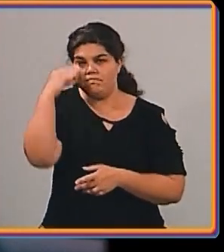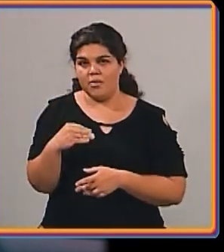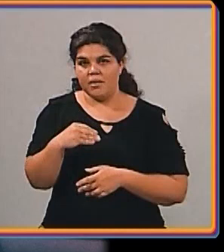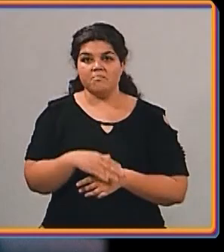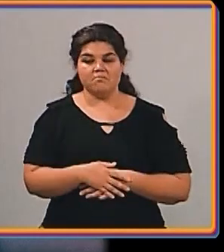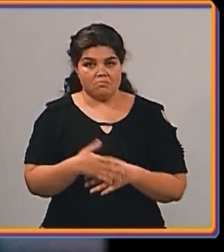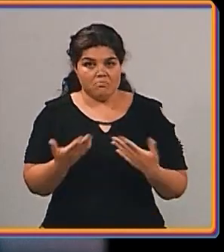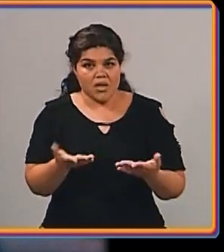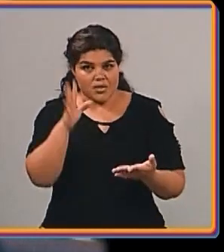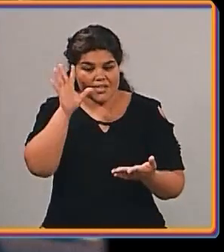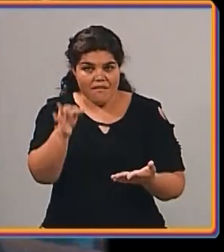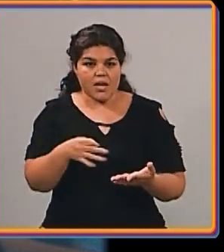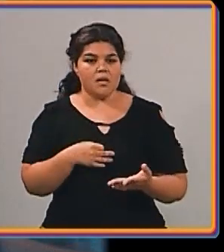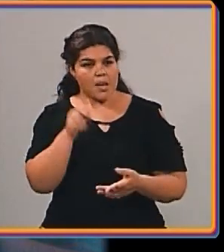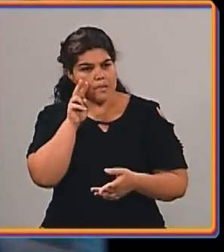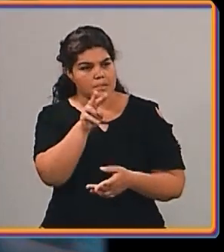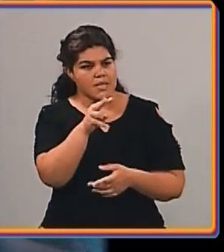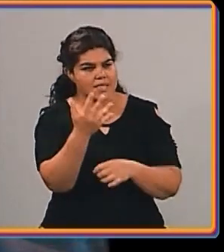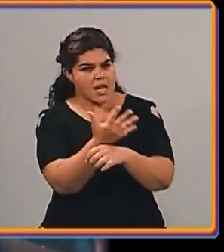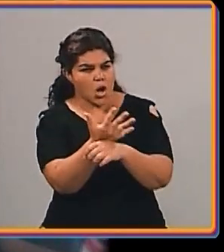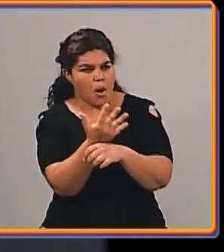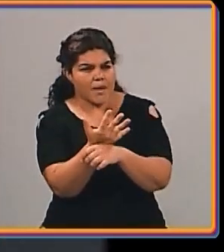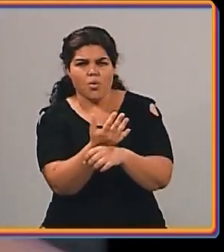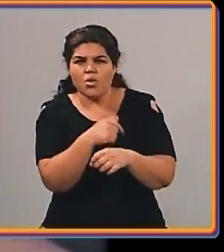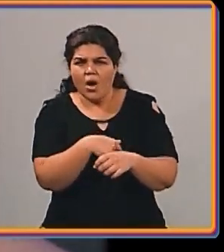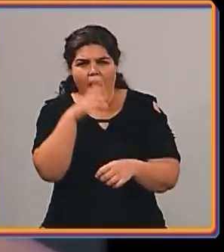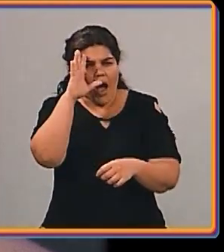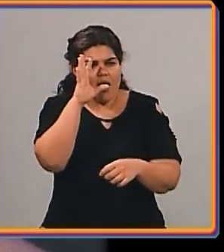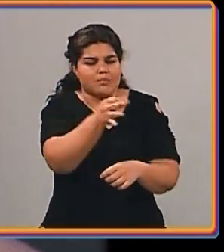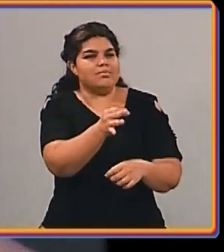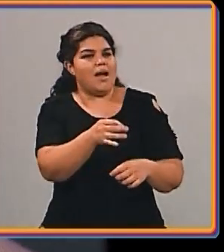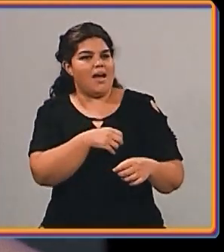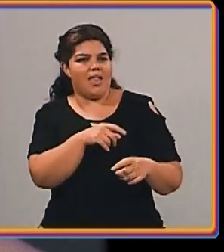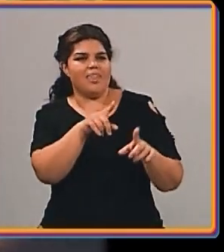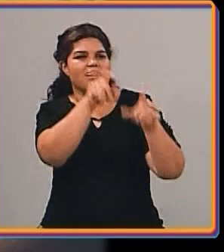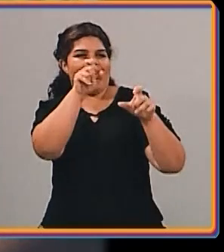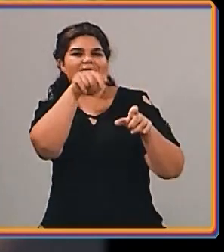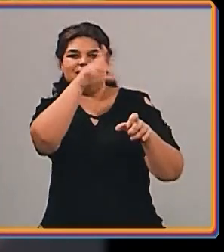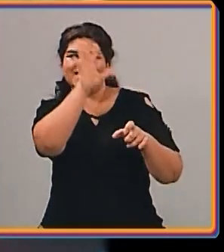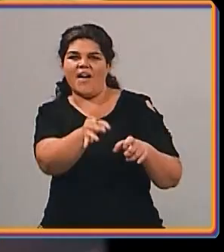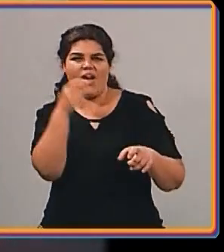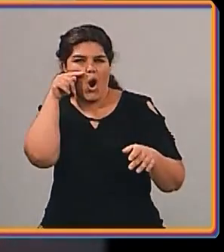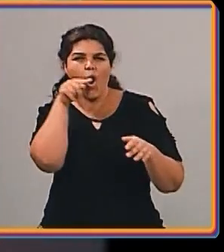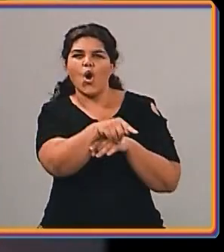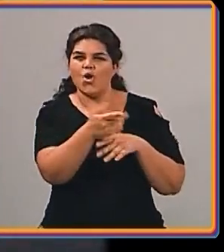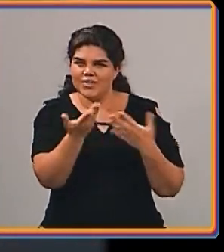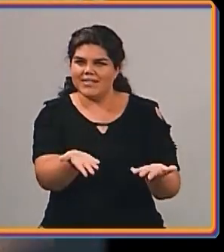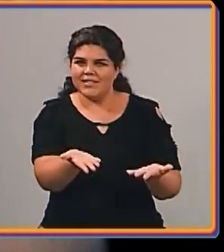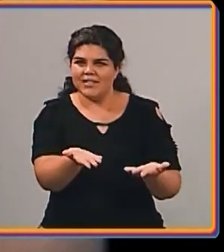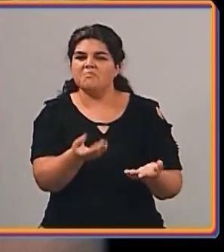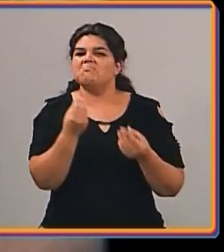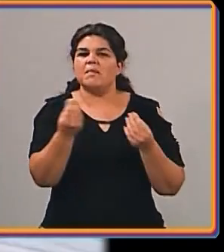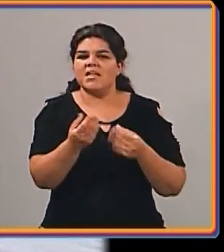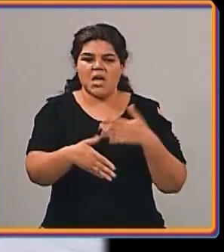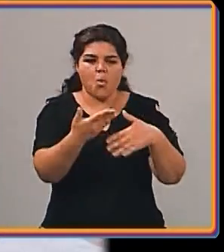aprendo más de vos viéndote jugar 5 minutos que hablando con vos 2 horas, ¿no? Me parece que cuando jugamos se caen las caretas, se caen las